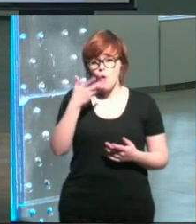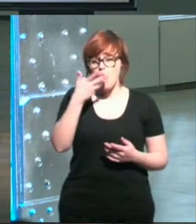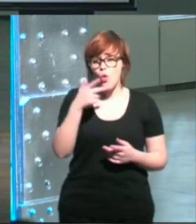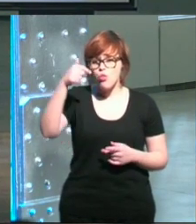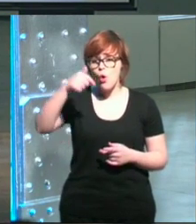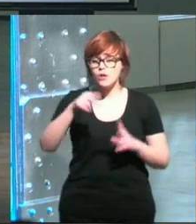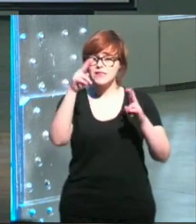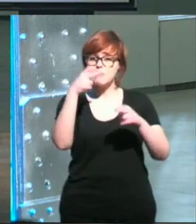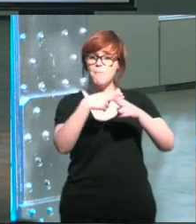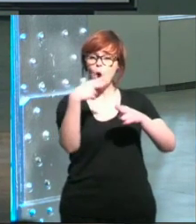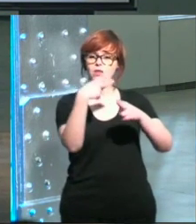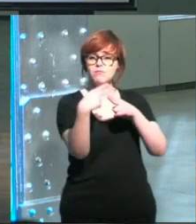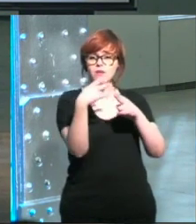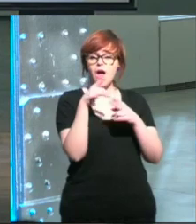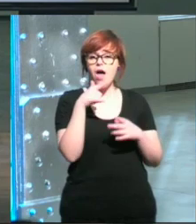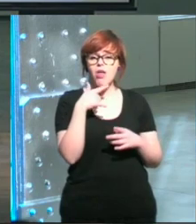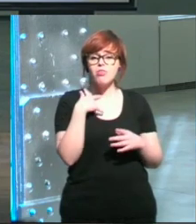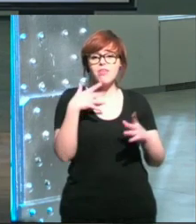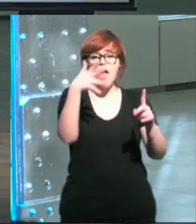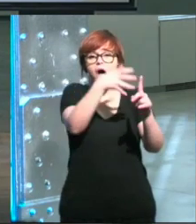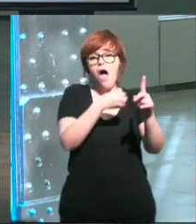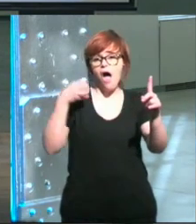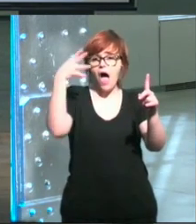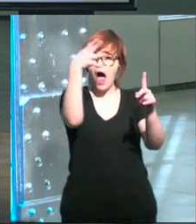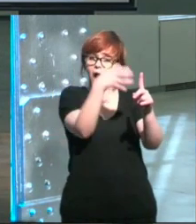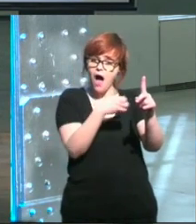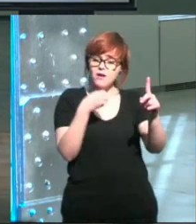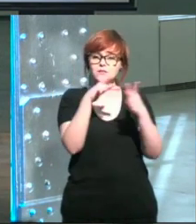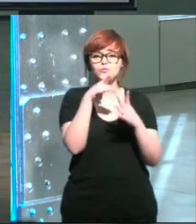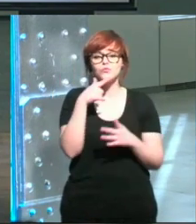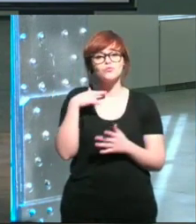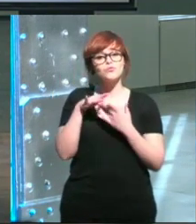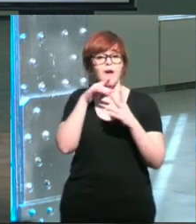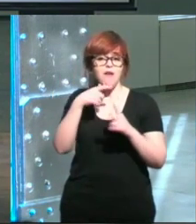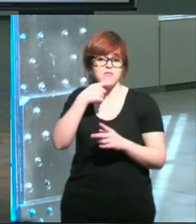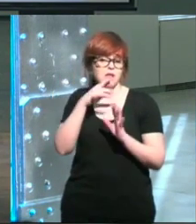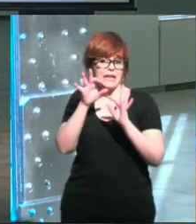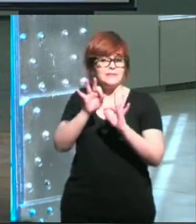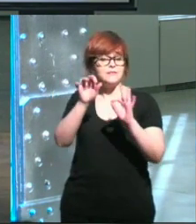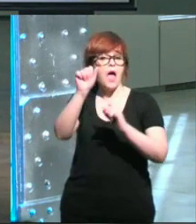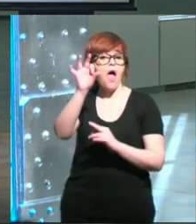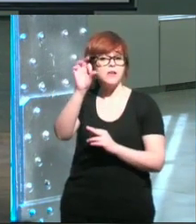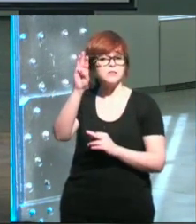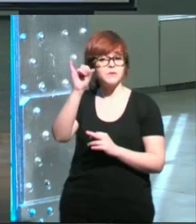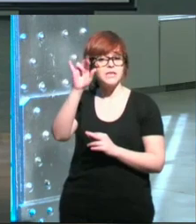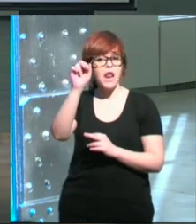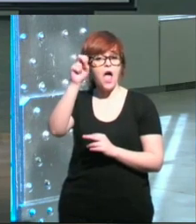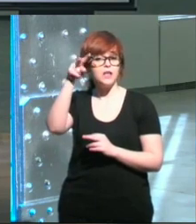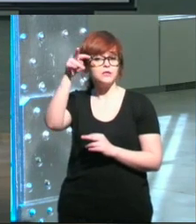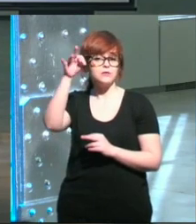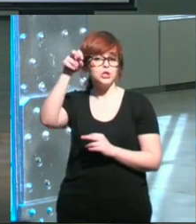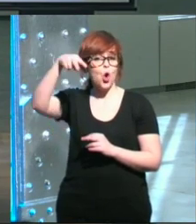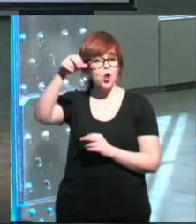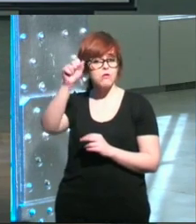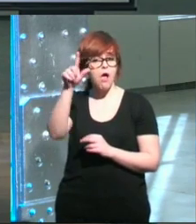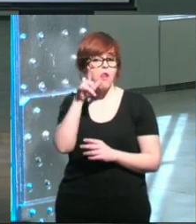la política aspiracional, lo que llaman en inglés es aspirational politics, y se refiere a esa capacidad de comunicar o